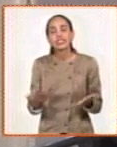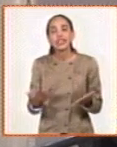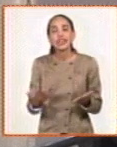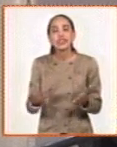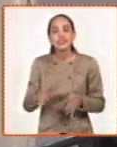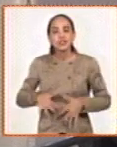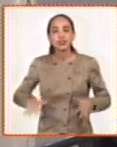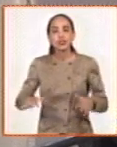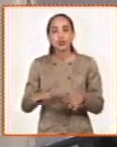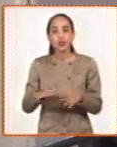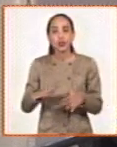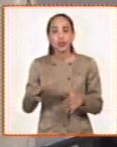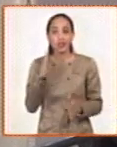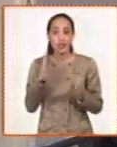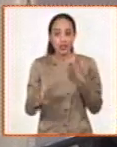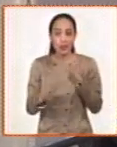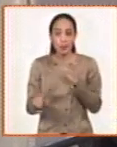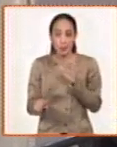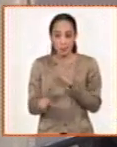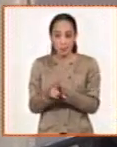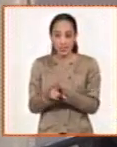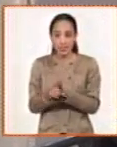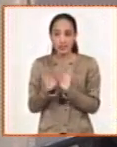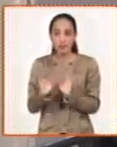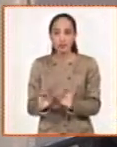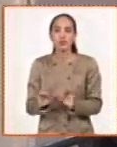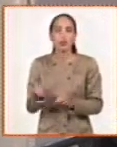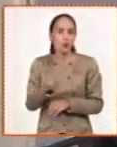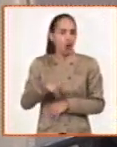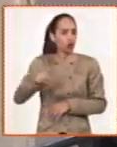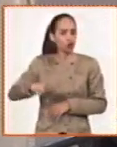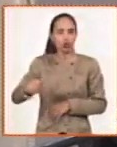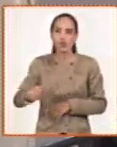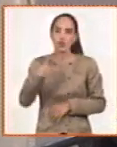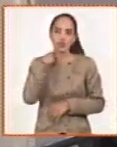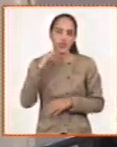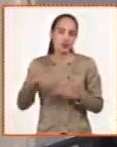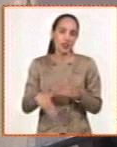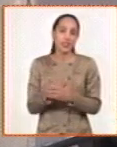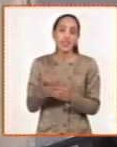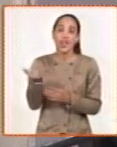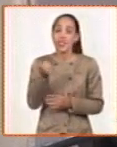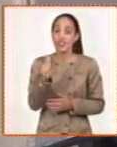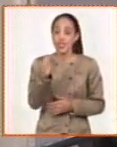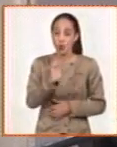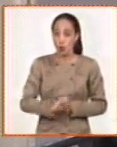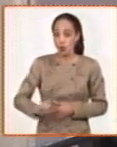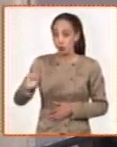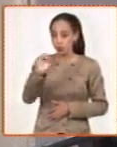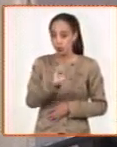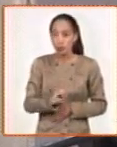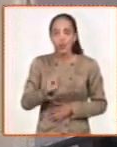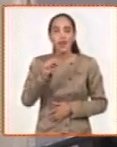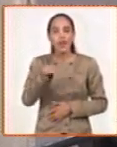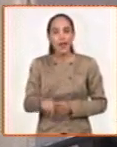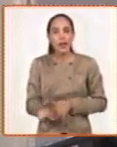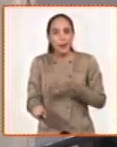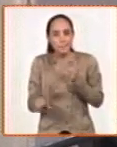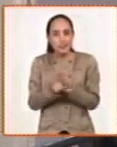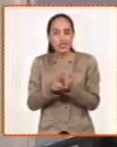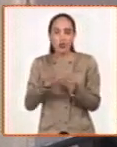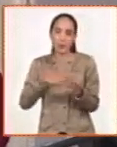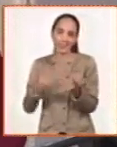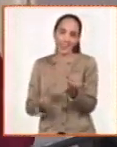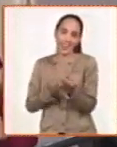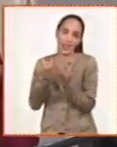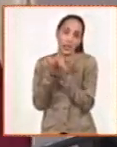la jornada que inicia, como todos los años, el día 10 de octubre, que marca el inicio de nuestras guerras de